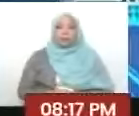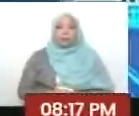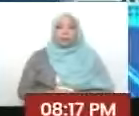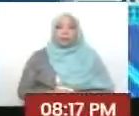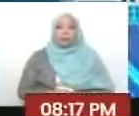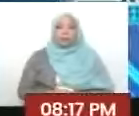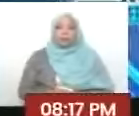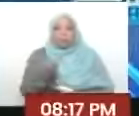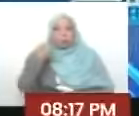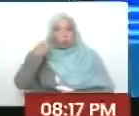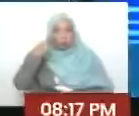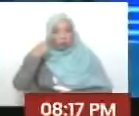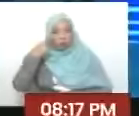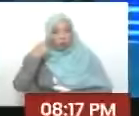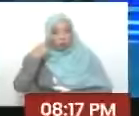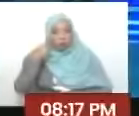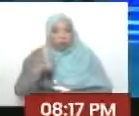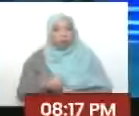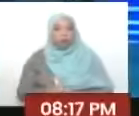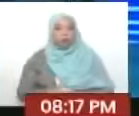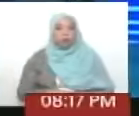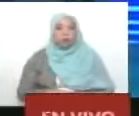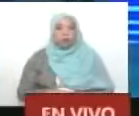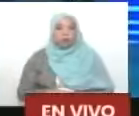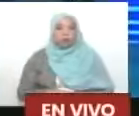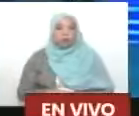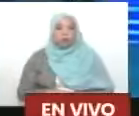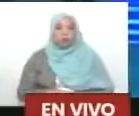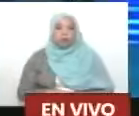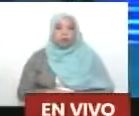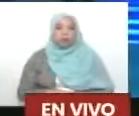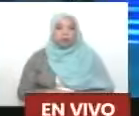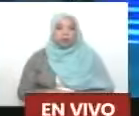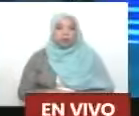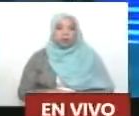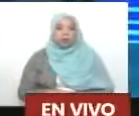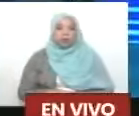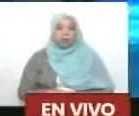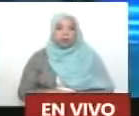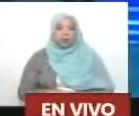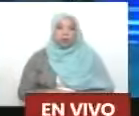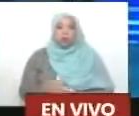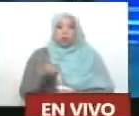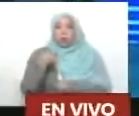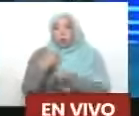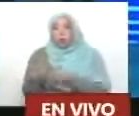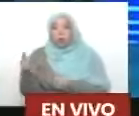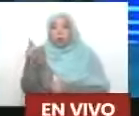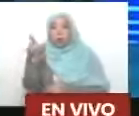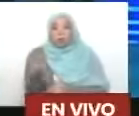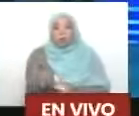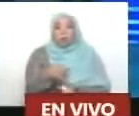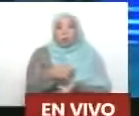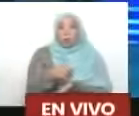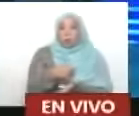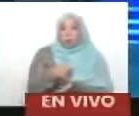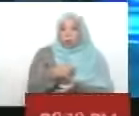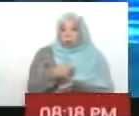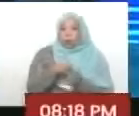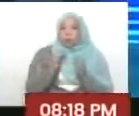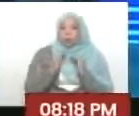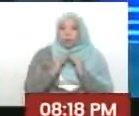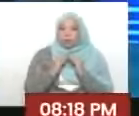Te estaré viendo, Carri. Y por aquí, mira, me trae otro pataruco. Yo tengo los 9 patarucos así, Héctor, en mi casa.